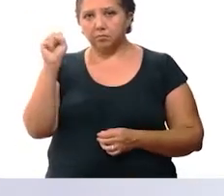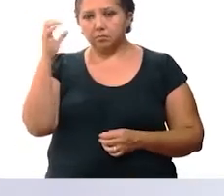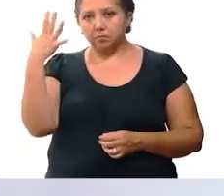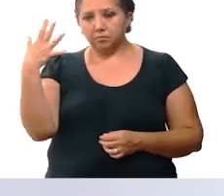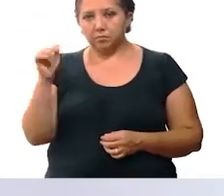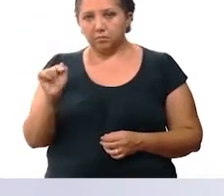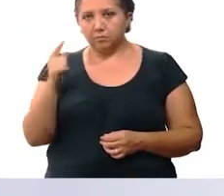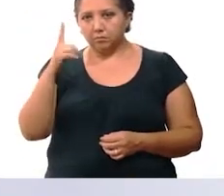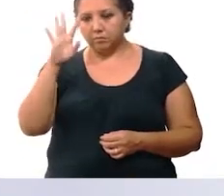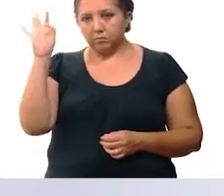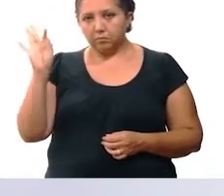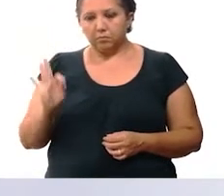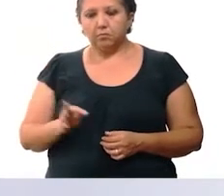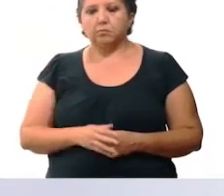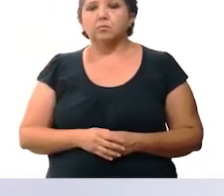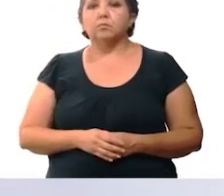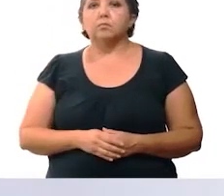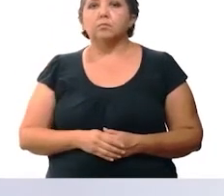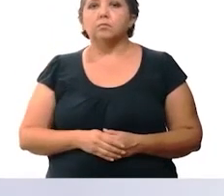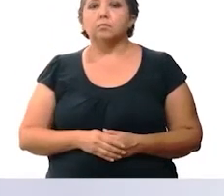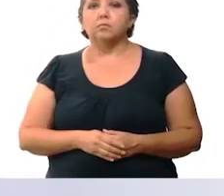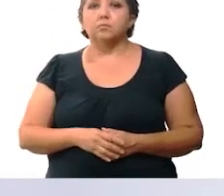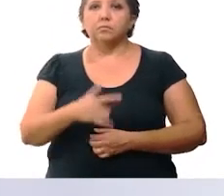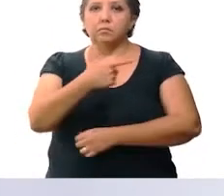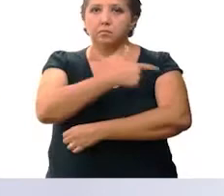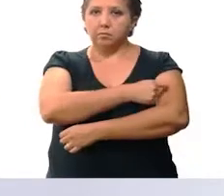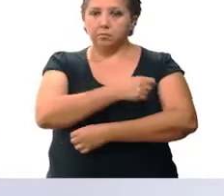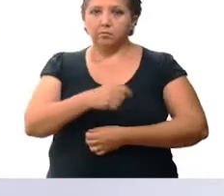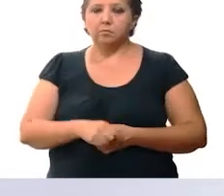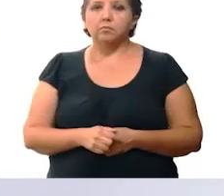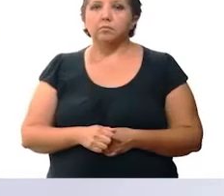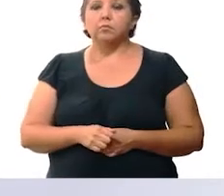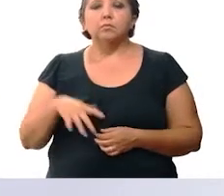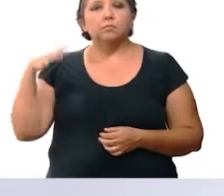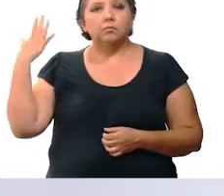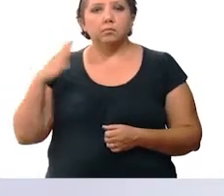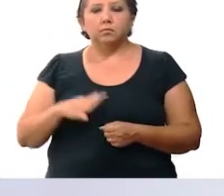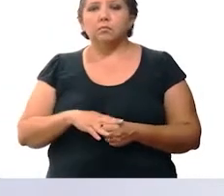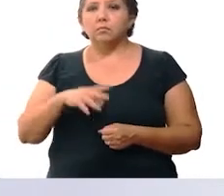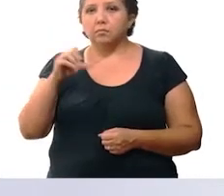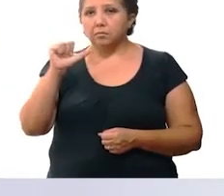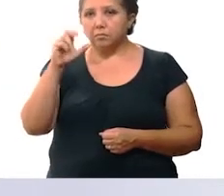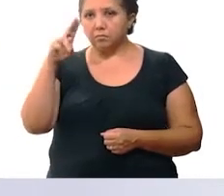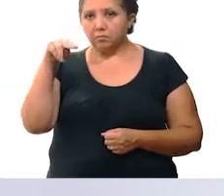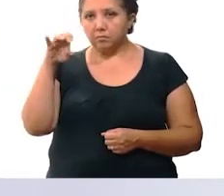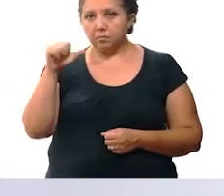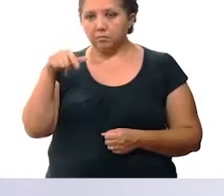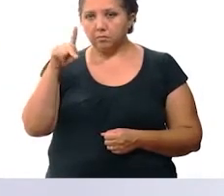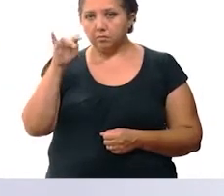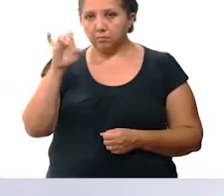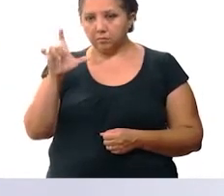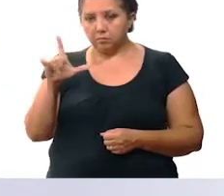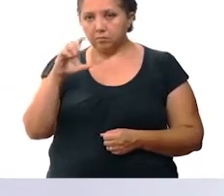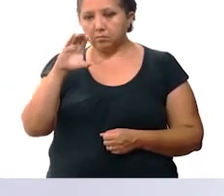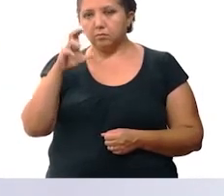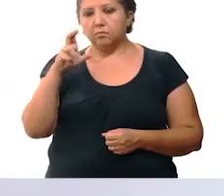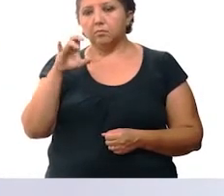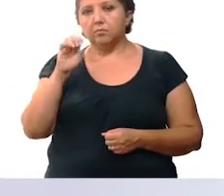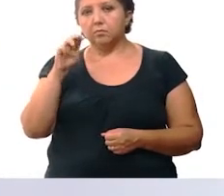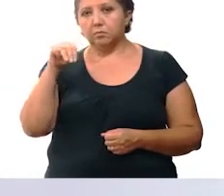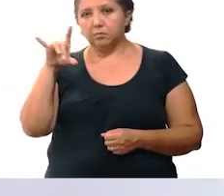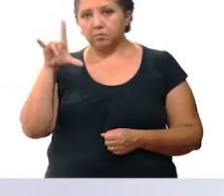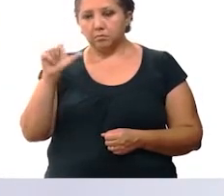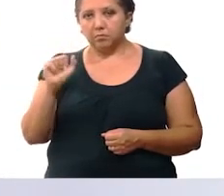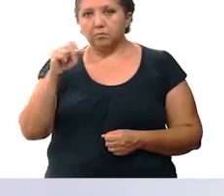.1%. Las vacunas que fueron destinadas a adultos mayores de Acanqué, Aquil, Buczotz, Chichimilá,